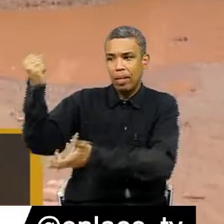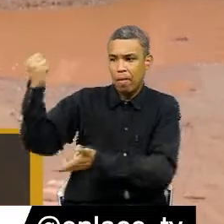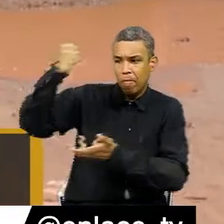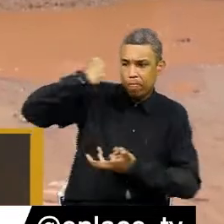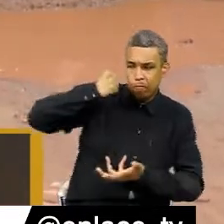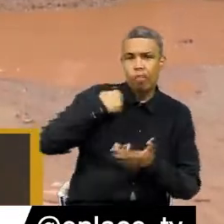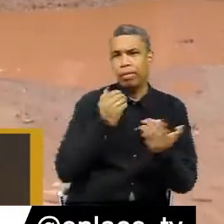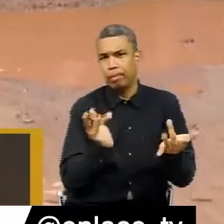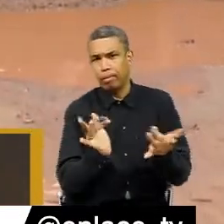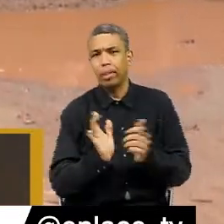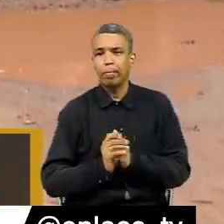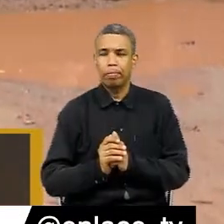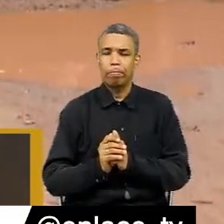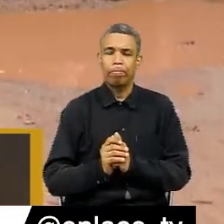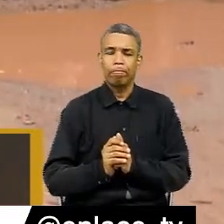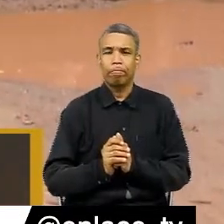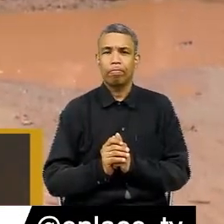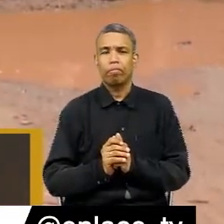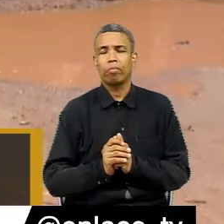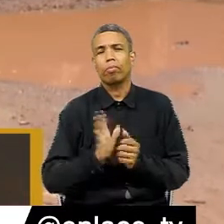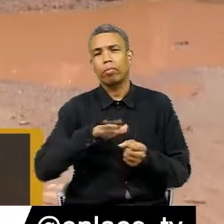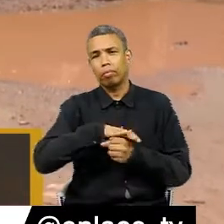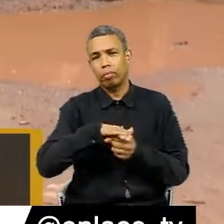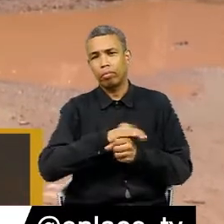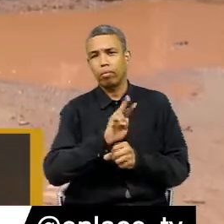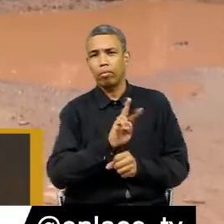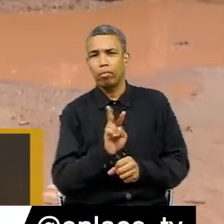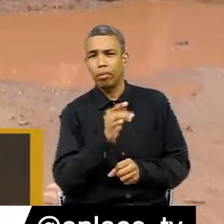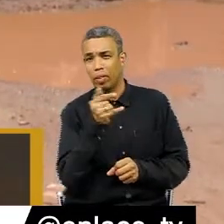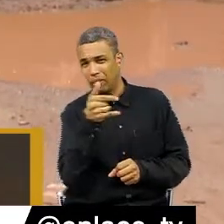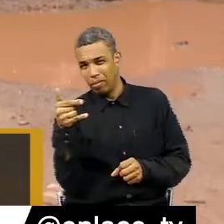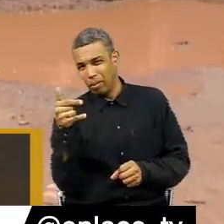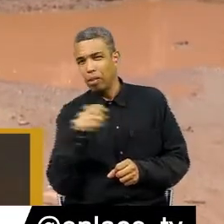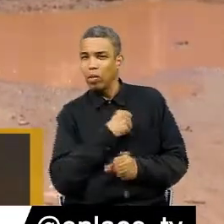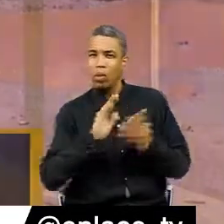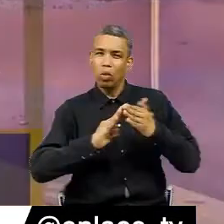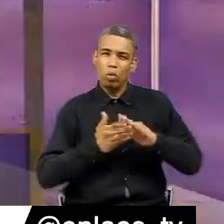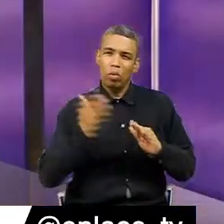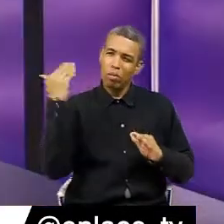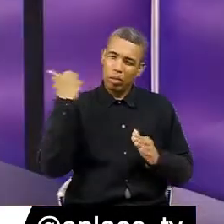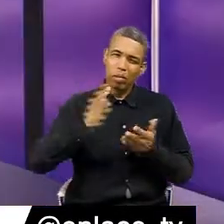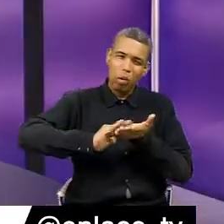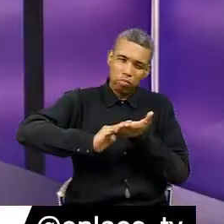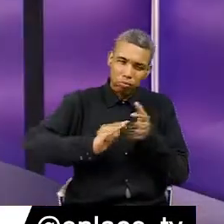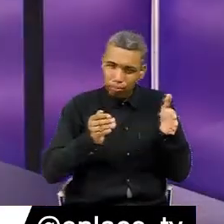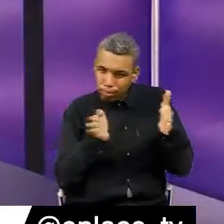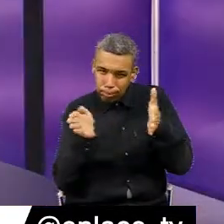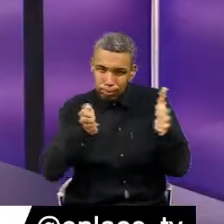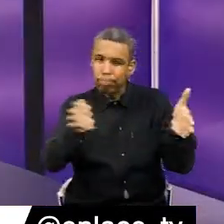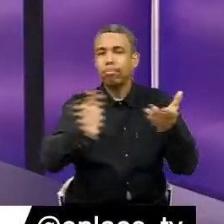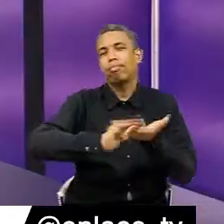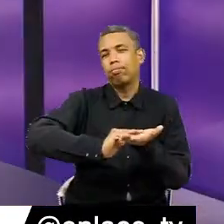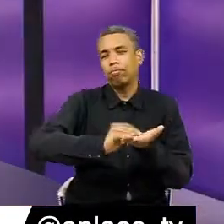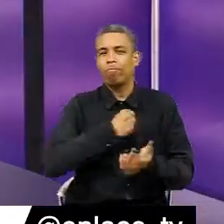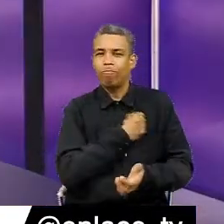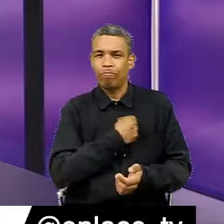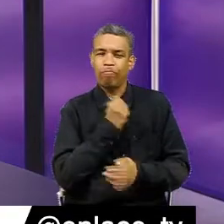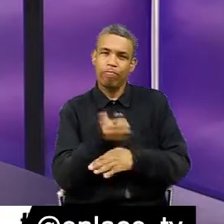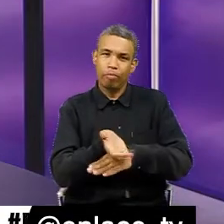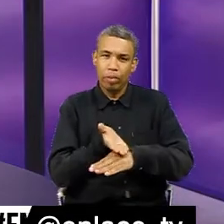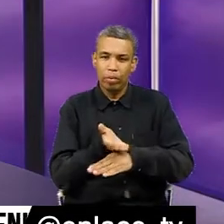Esta es pues la información que se genera el 22 de marzo. Piden entonces la intervención oficial para recuperar esta vía. Continúen ustedes con más noticias en estudio. Muy buenas